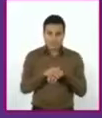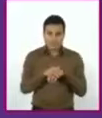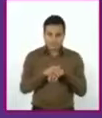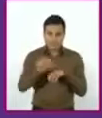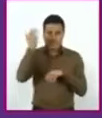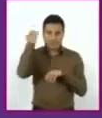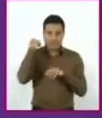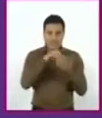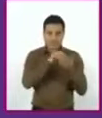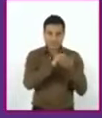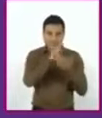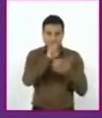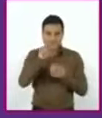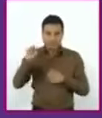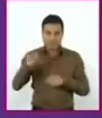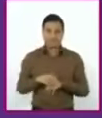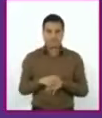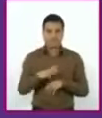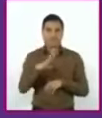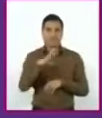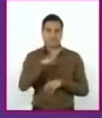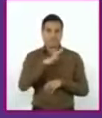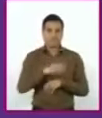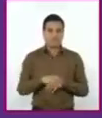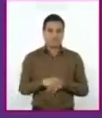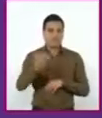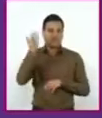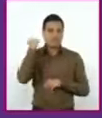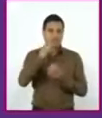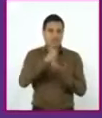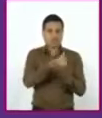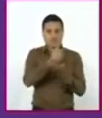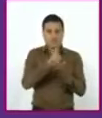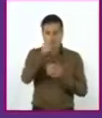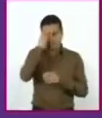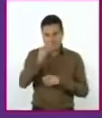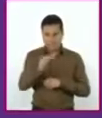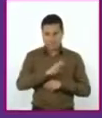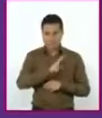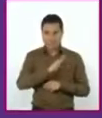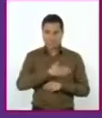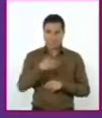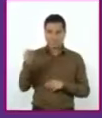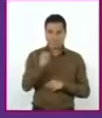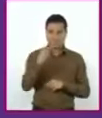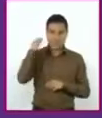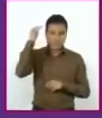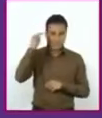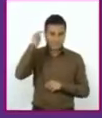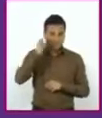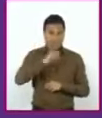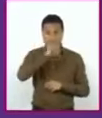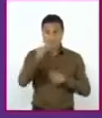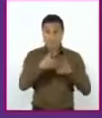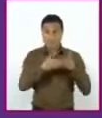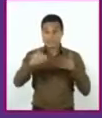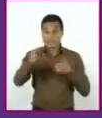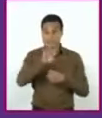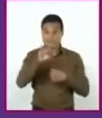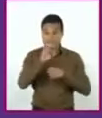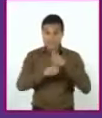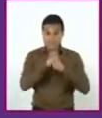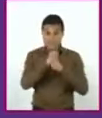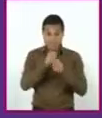y mestizada de la virreinal Ciudad de México. 300 años después, la actual capital de la República